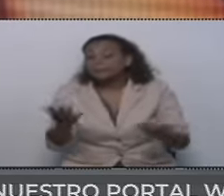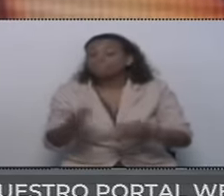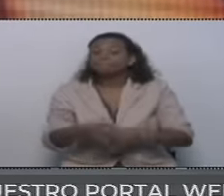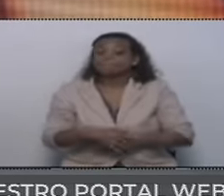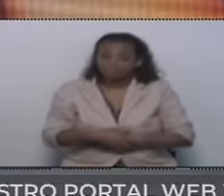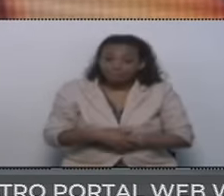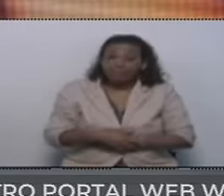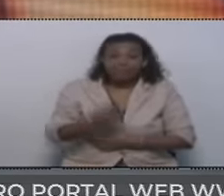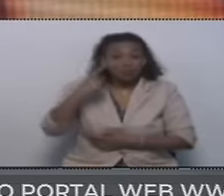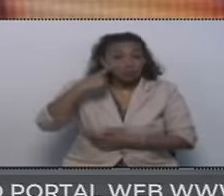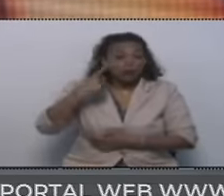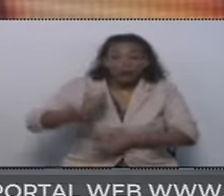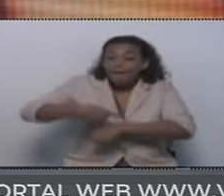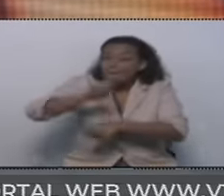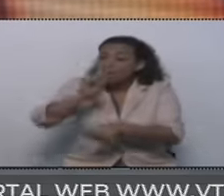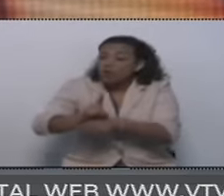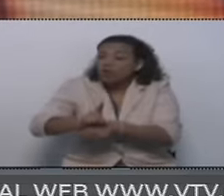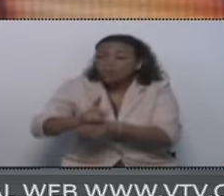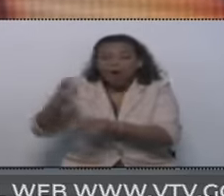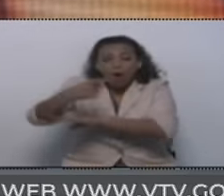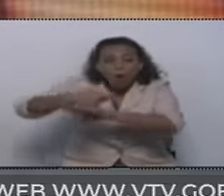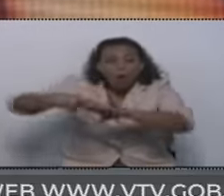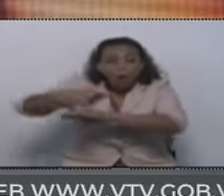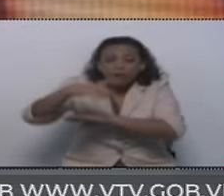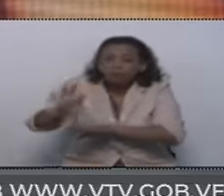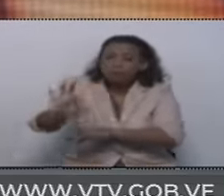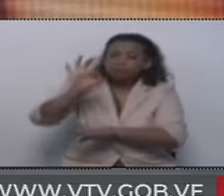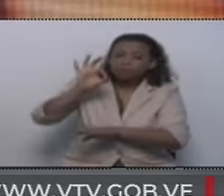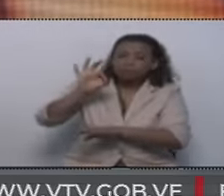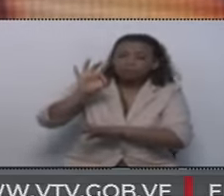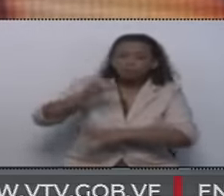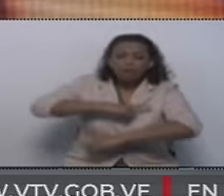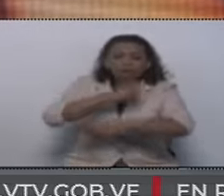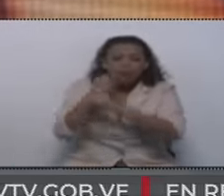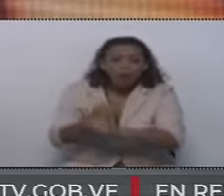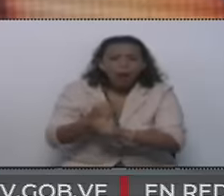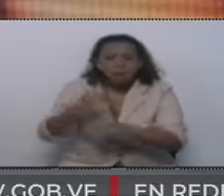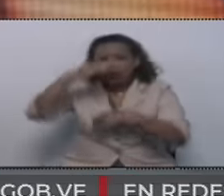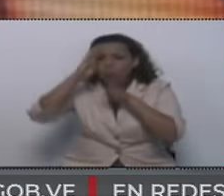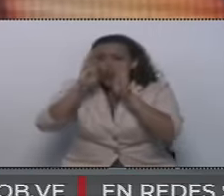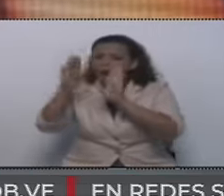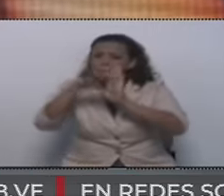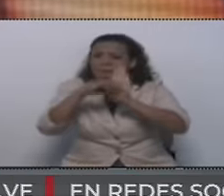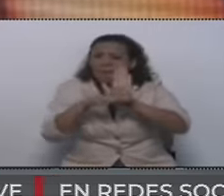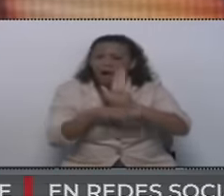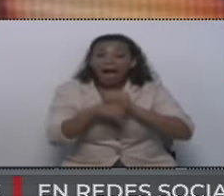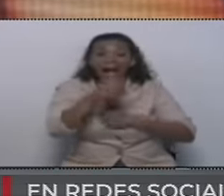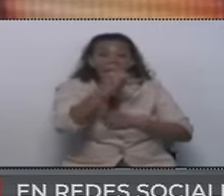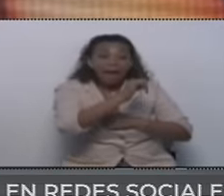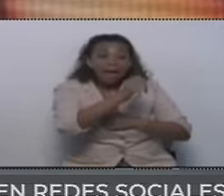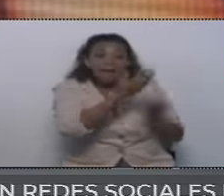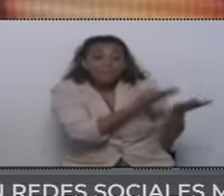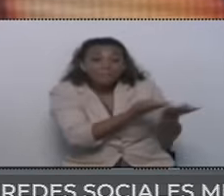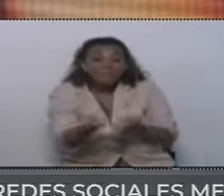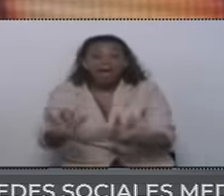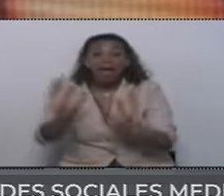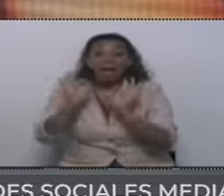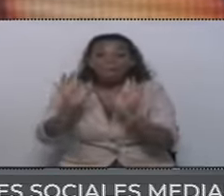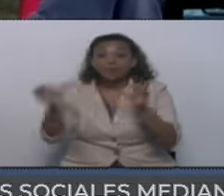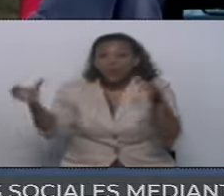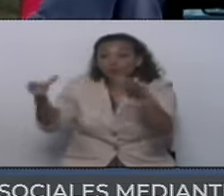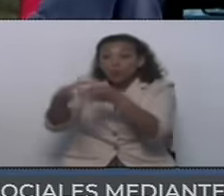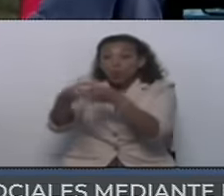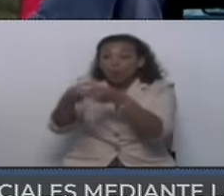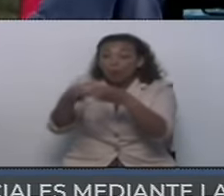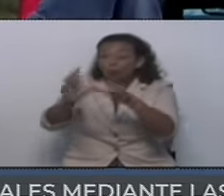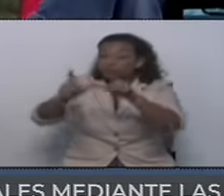Eso ha sido una prioridad que hemos tomado con mucha fuerza. Aquí tenemos como invitadas especiales a un